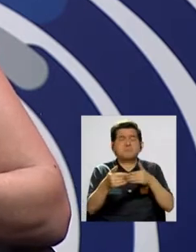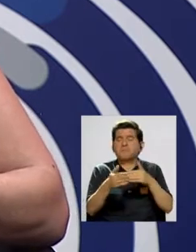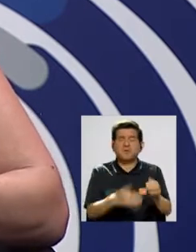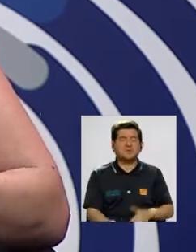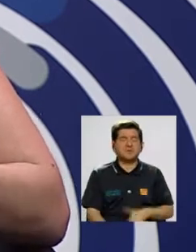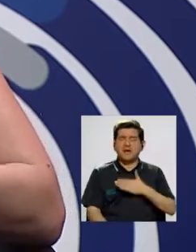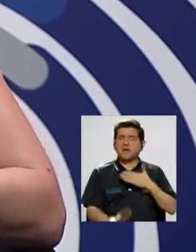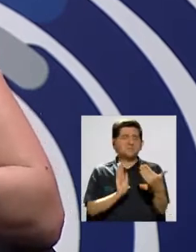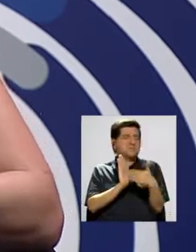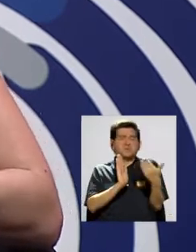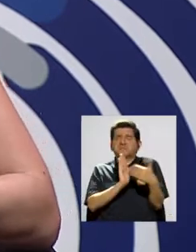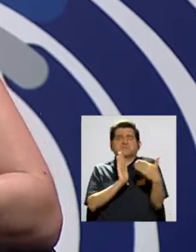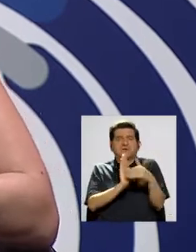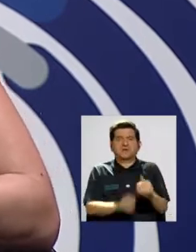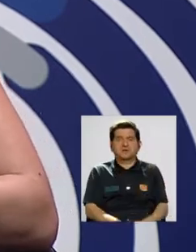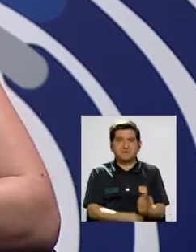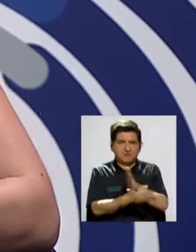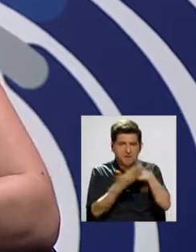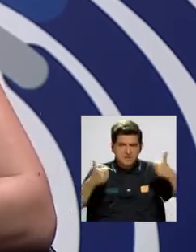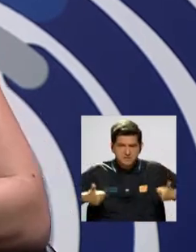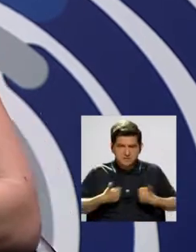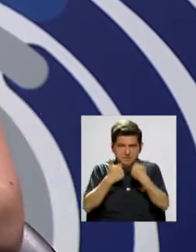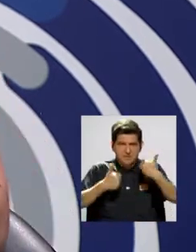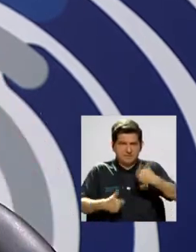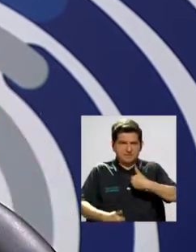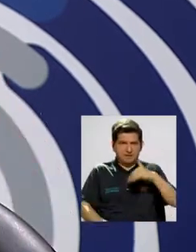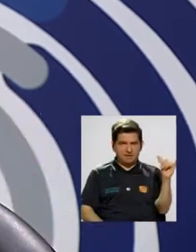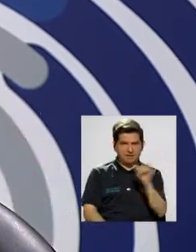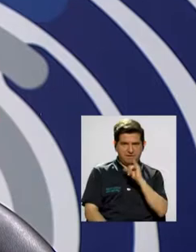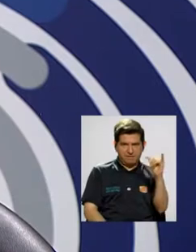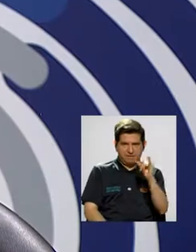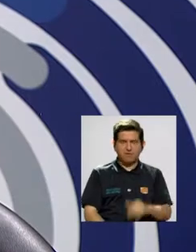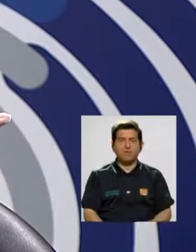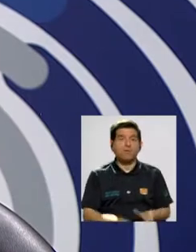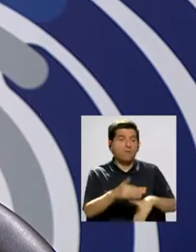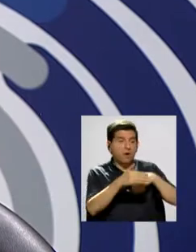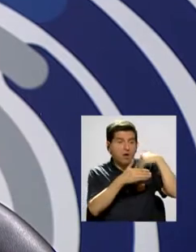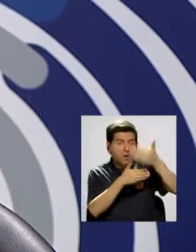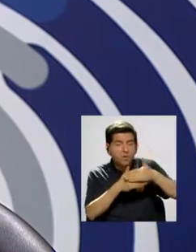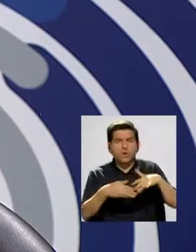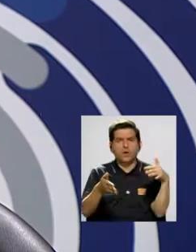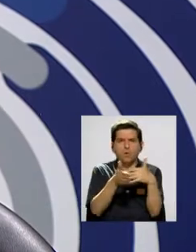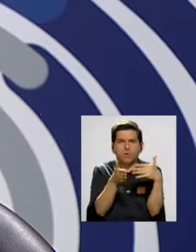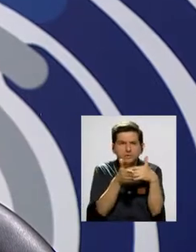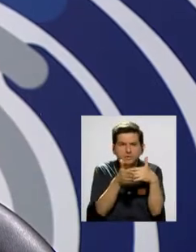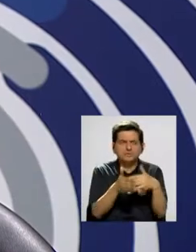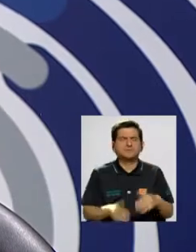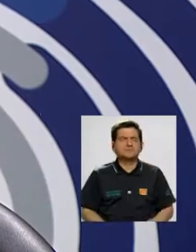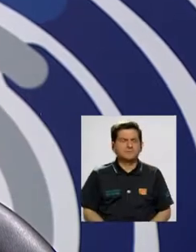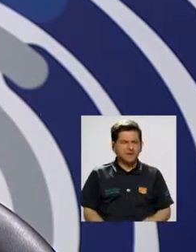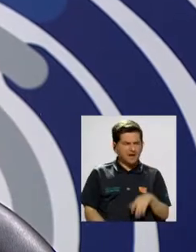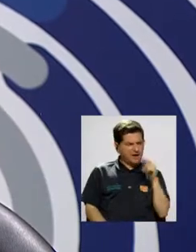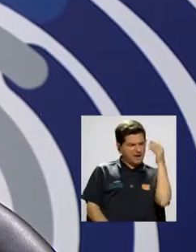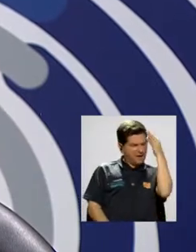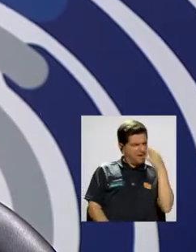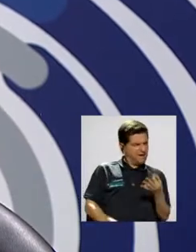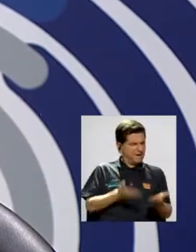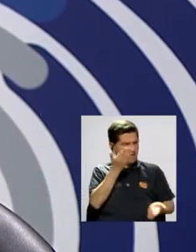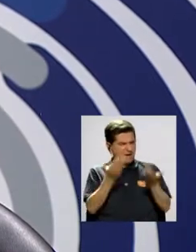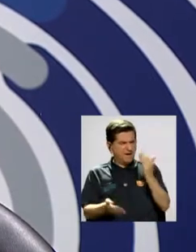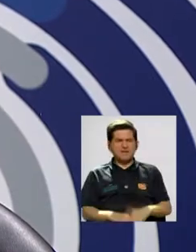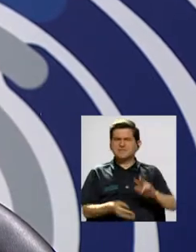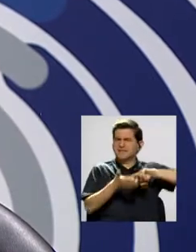afecta. Entonces, es parte de los desafíos que tenemos también de luego de reestudiar qué es lo que consideramos el